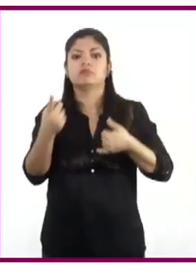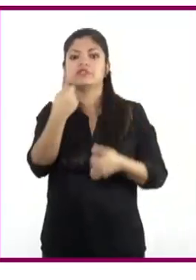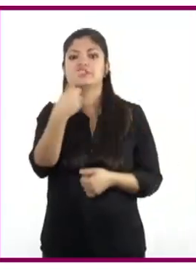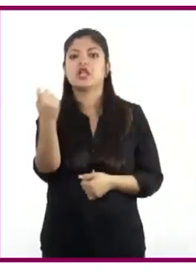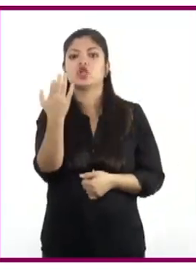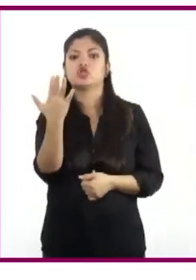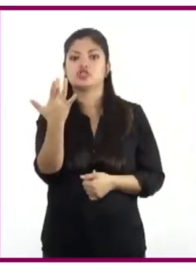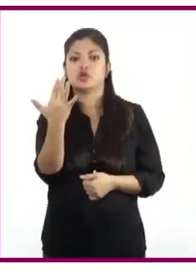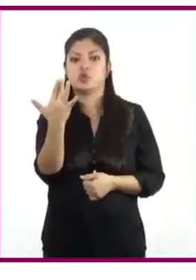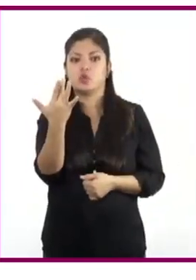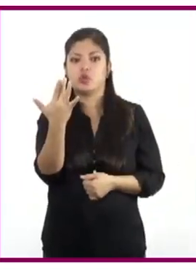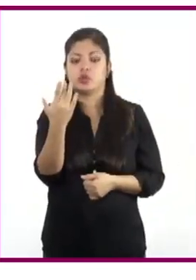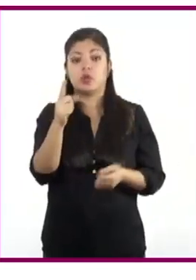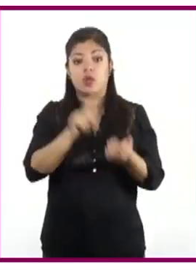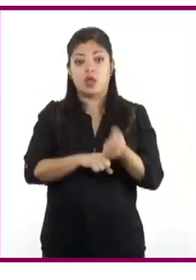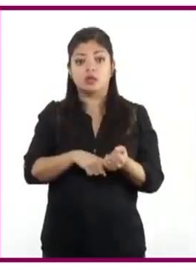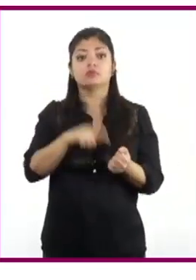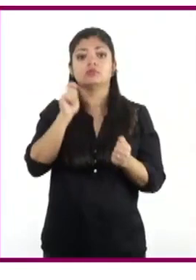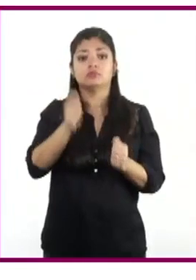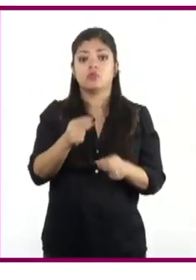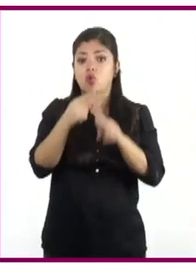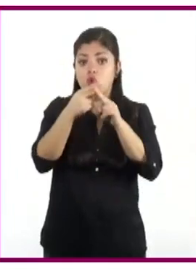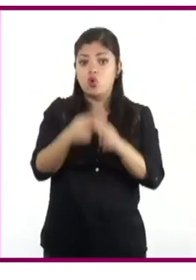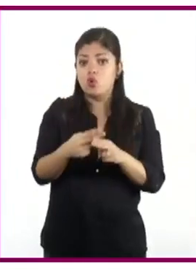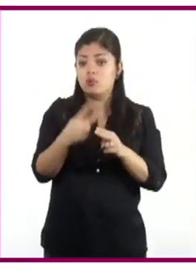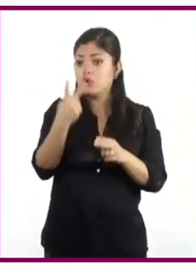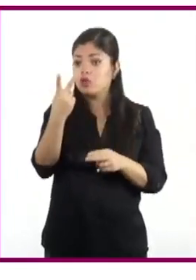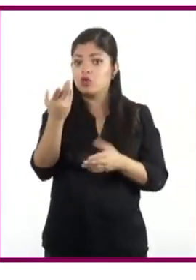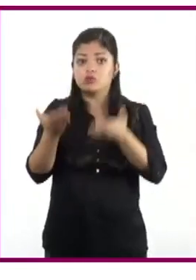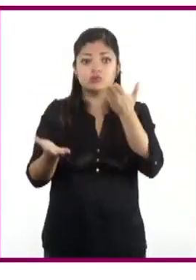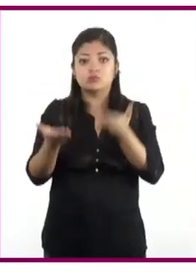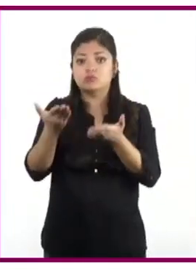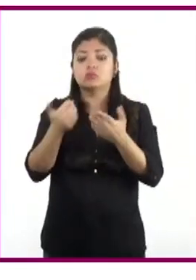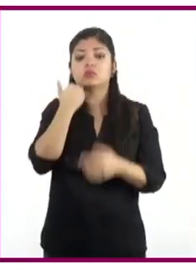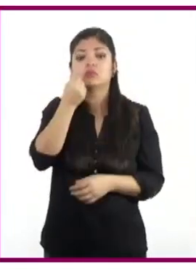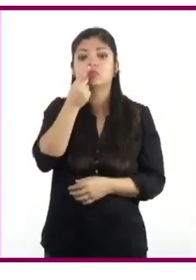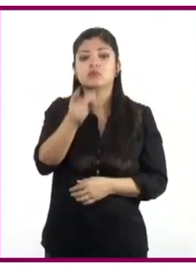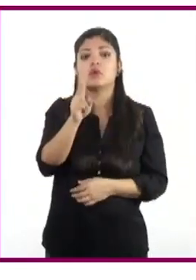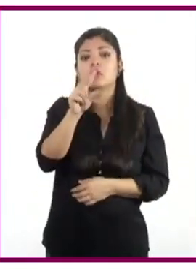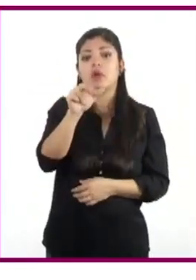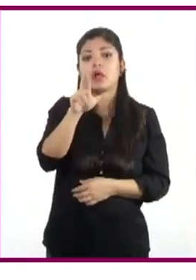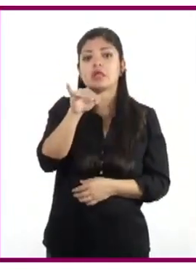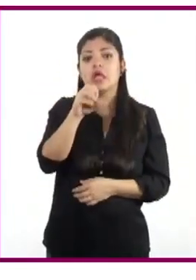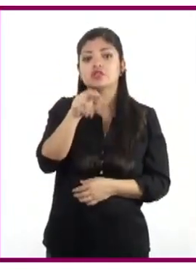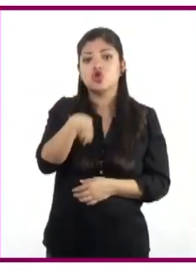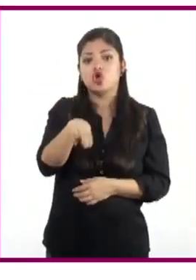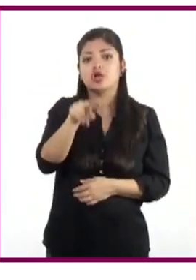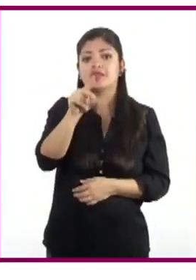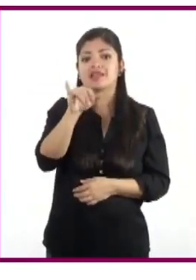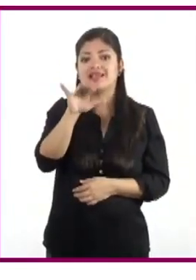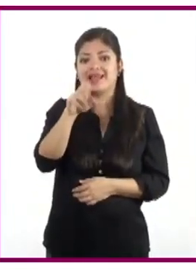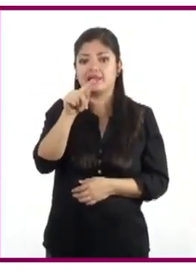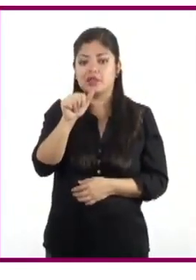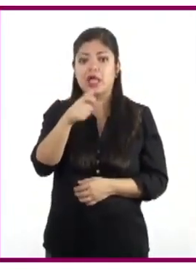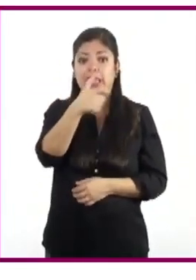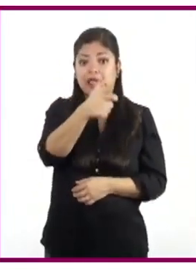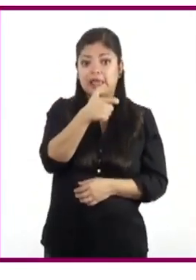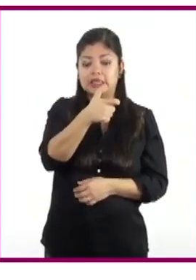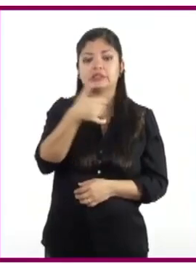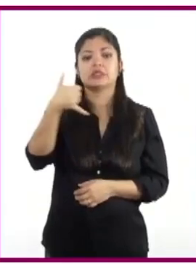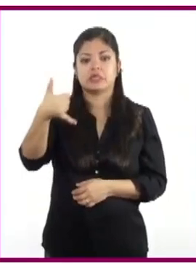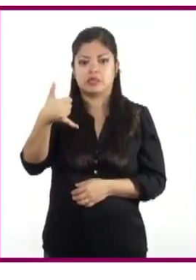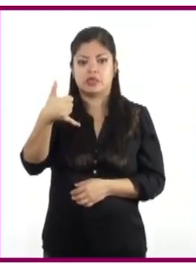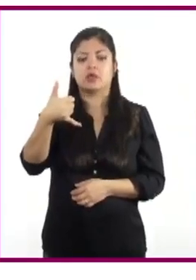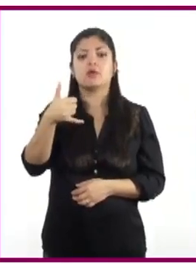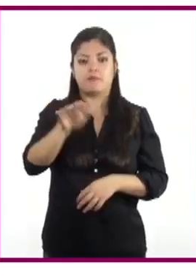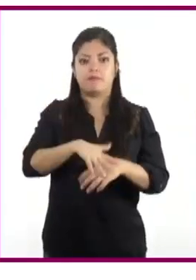unidades. Al cumplir estas dos condiciones, se trata de una variación directa entre x y y, por lo que su ecuación